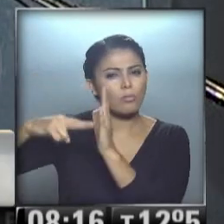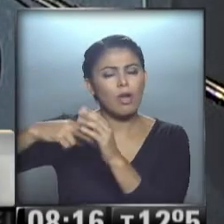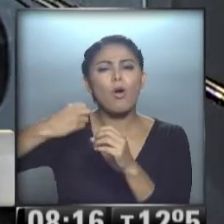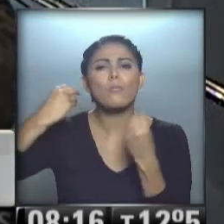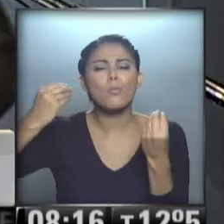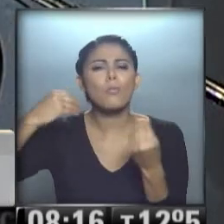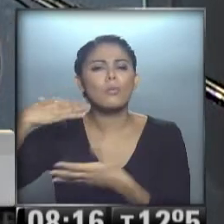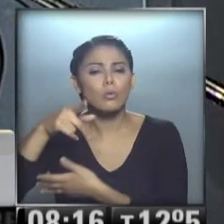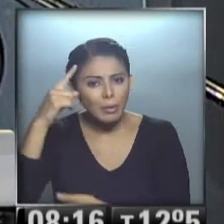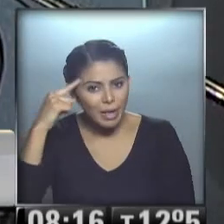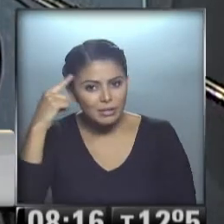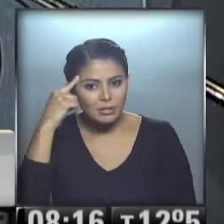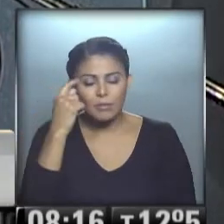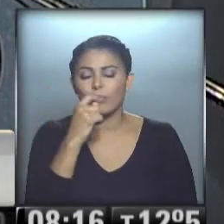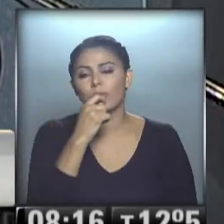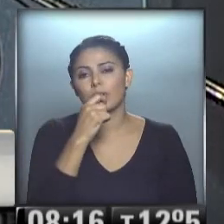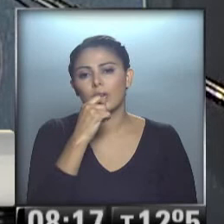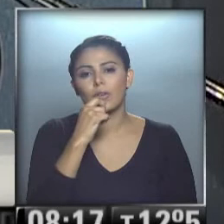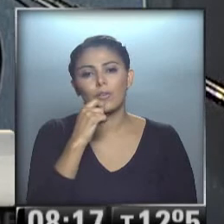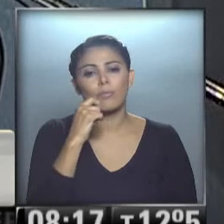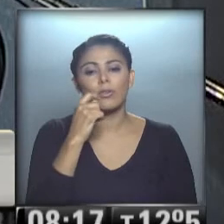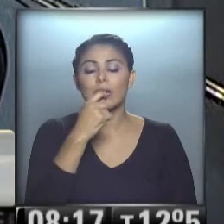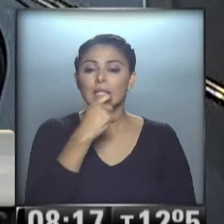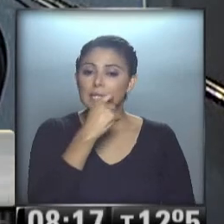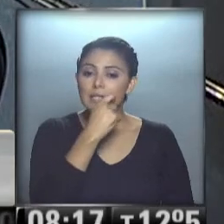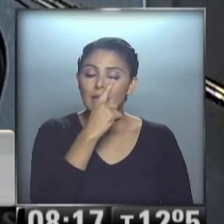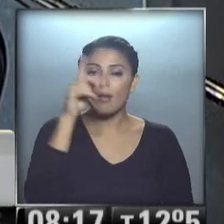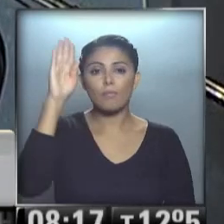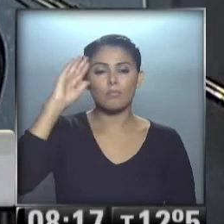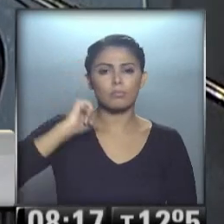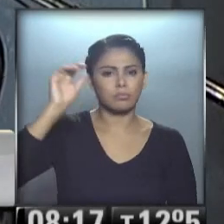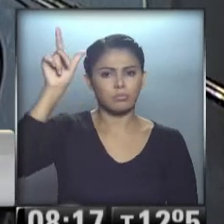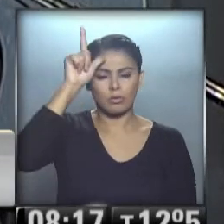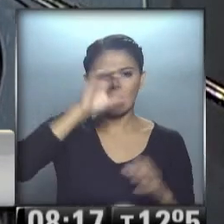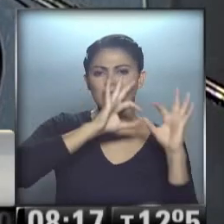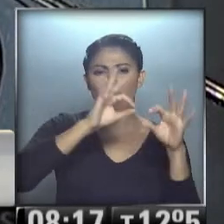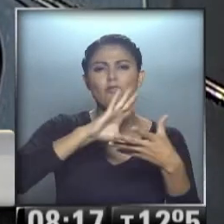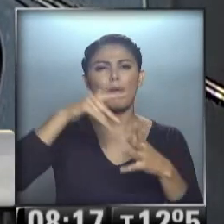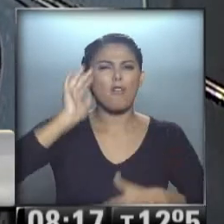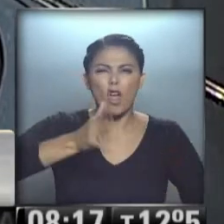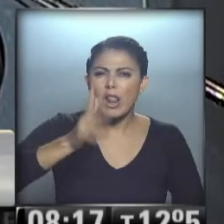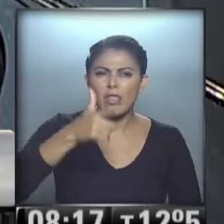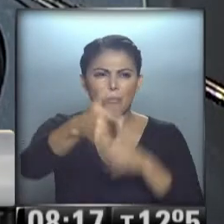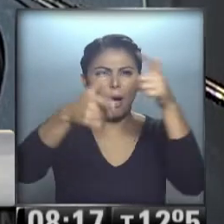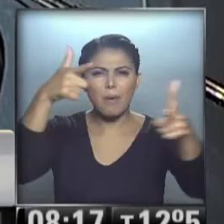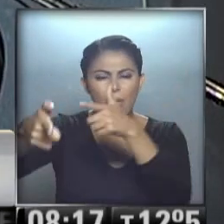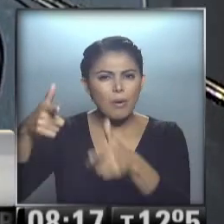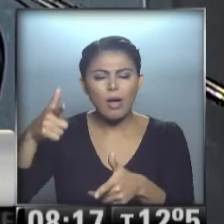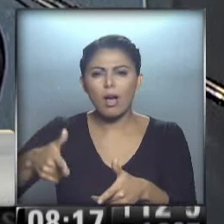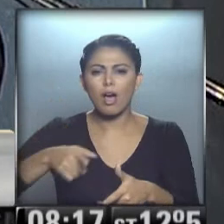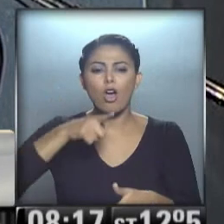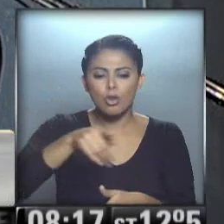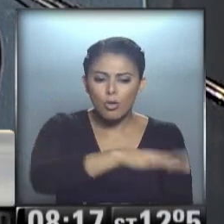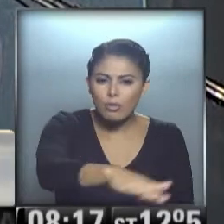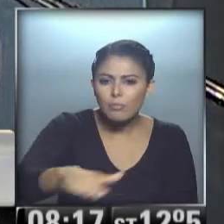mayores? Usted se imagina un desembarco violento de las fuerzas de seguridad que generen disparos, que afecten a